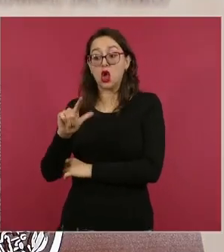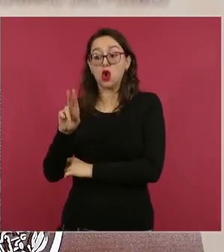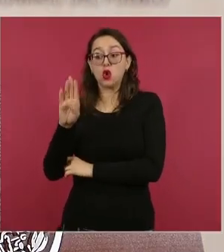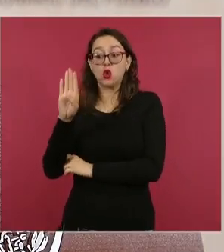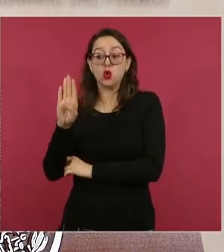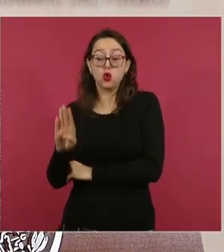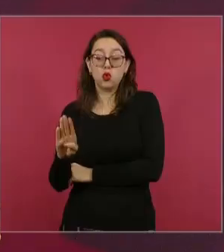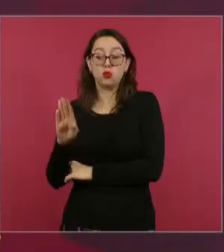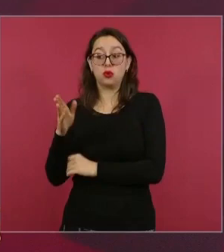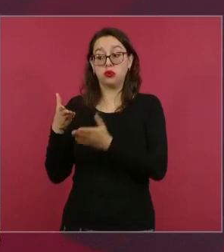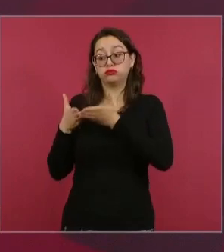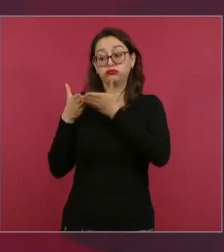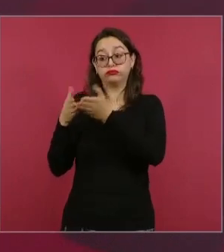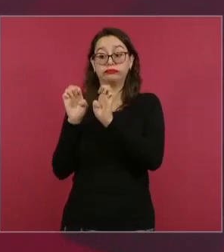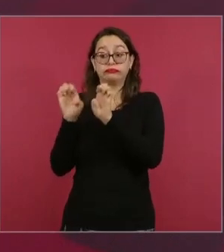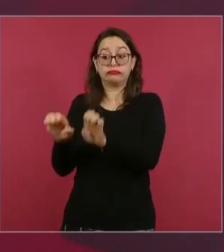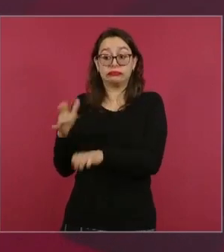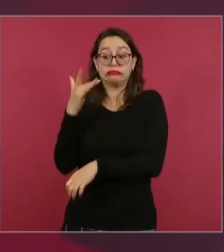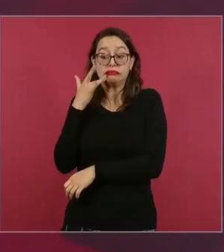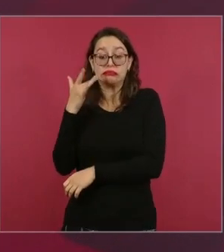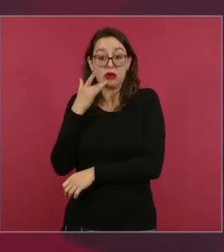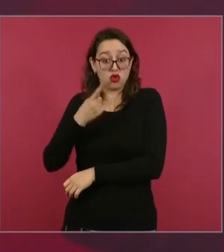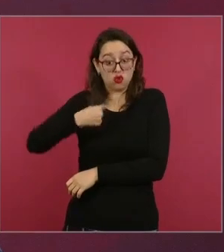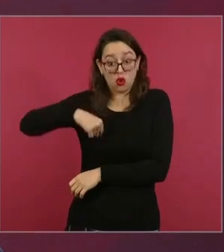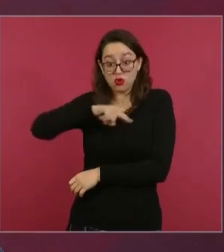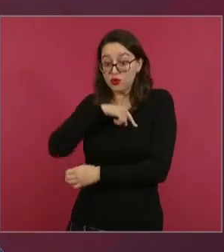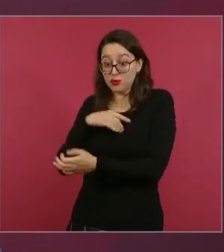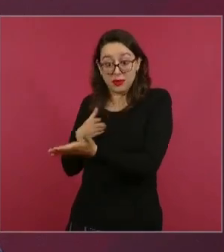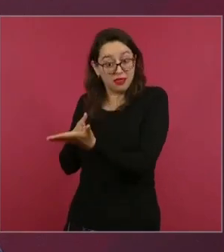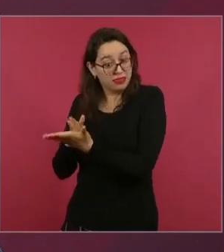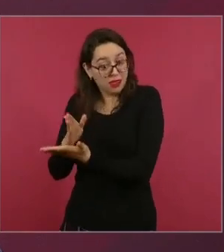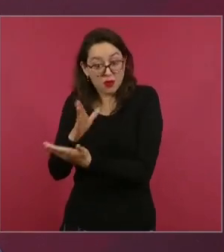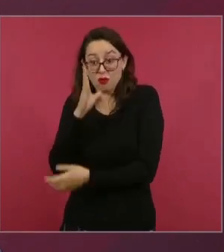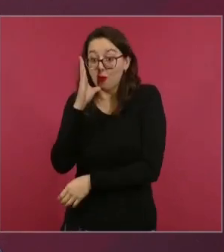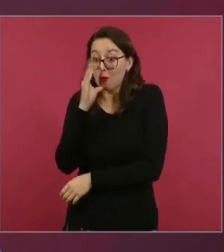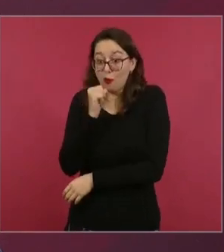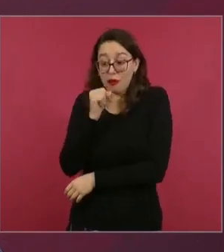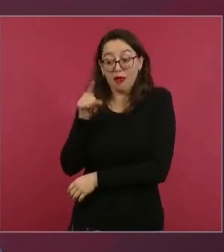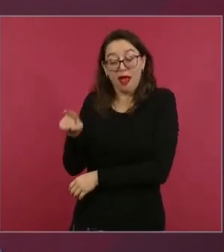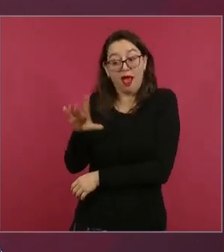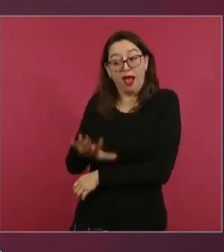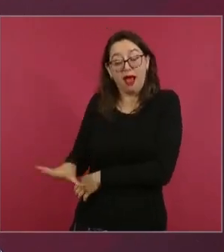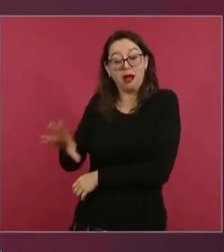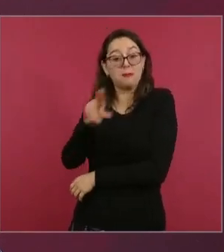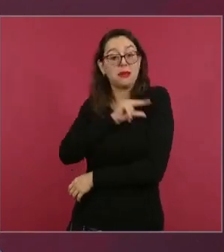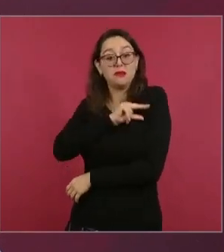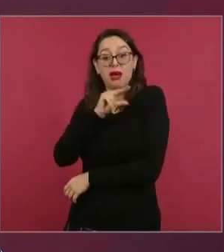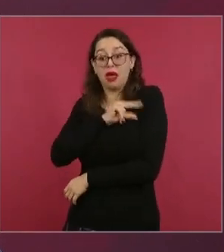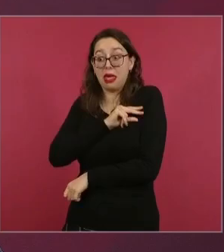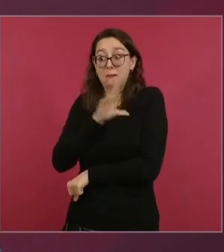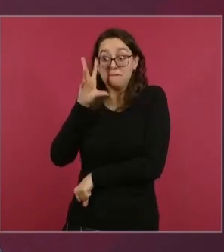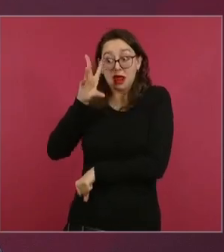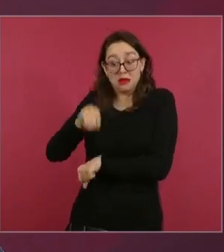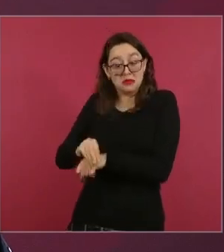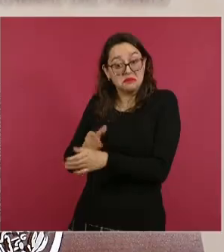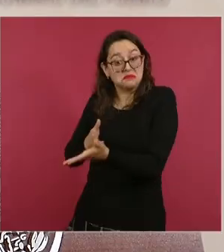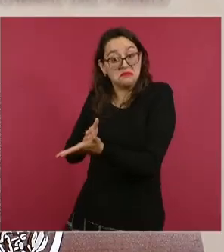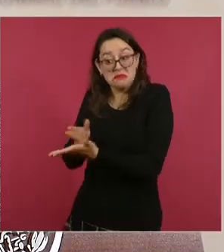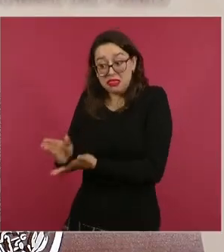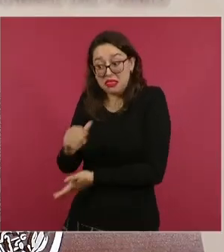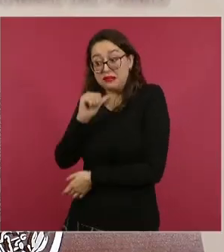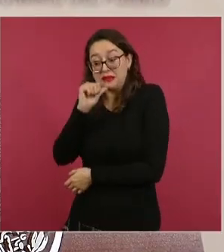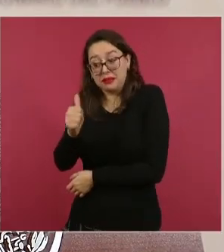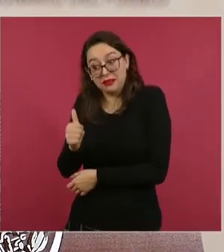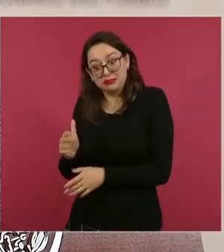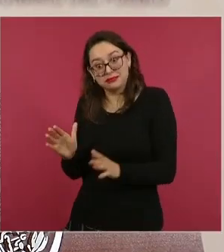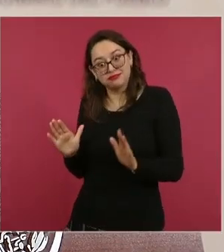ellos a ver si se les ofrece algo pero lo que estamos haciendo Es sobre las áreas de prestadores de servicio de toda